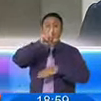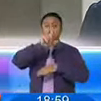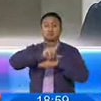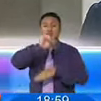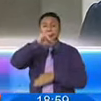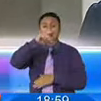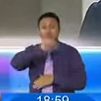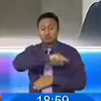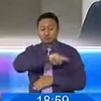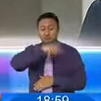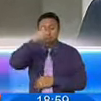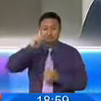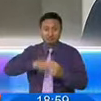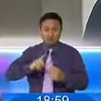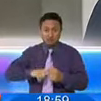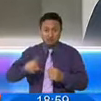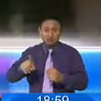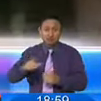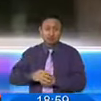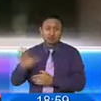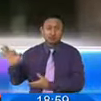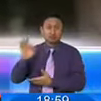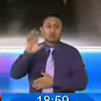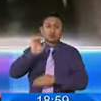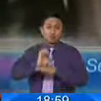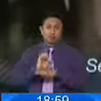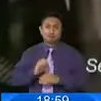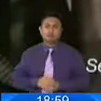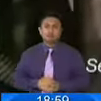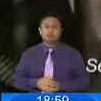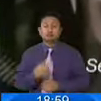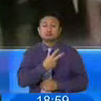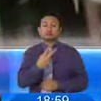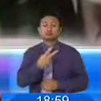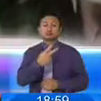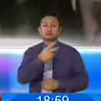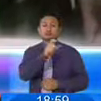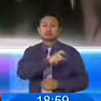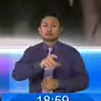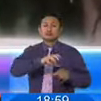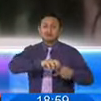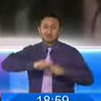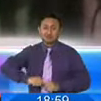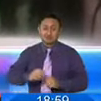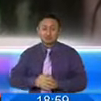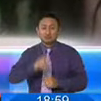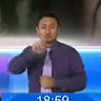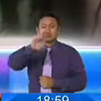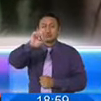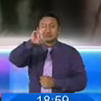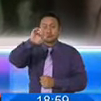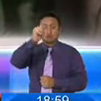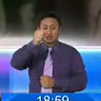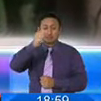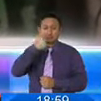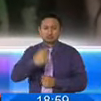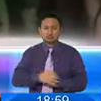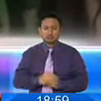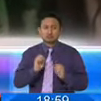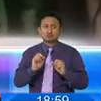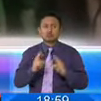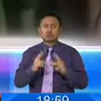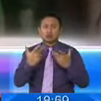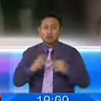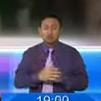y lo hicimos nosotros en Quito con el delegado del Ecuador. En torno a los dos compatriotas secuestrados, Roldán es optimista en señalar que espera que